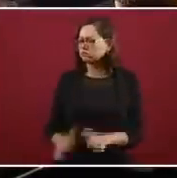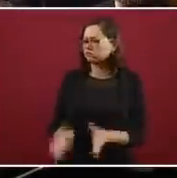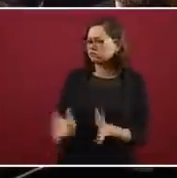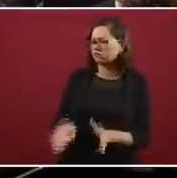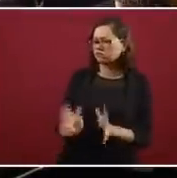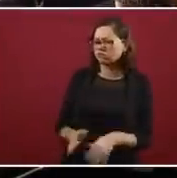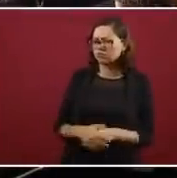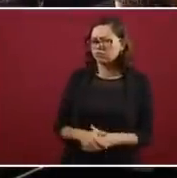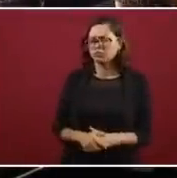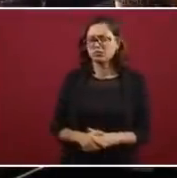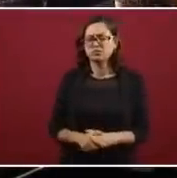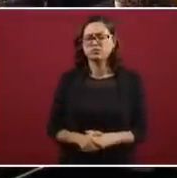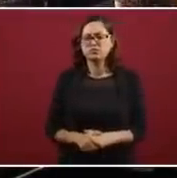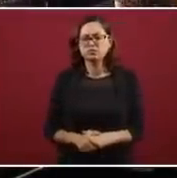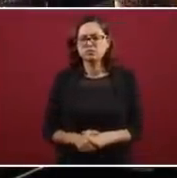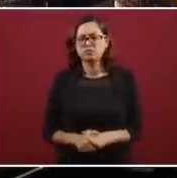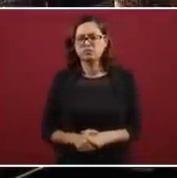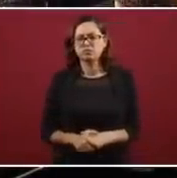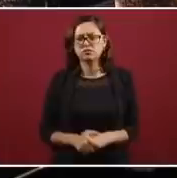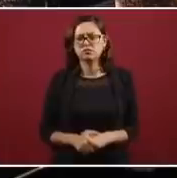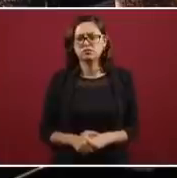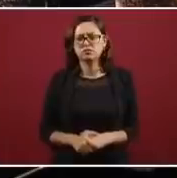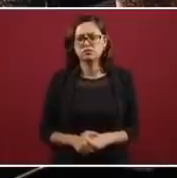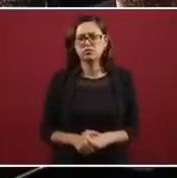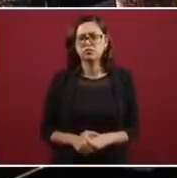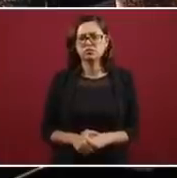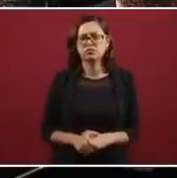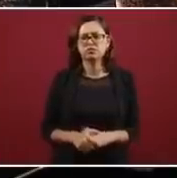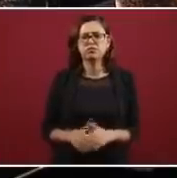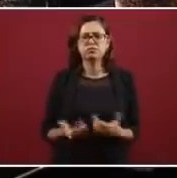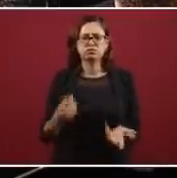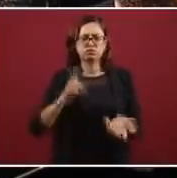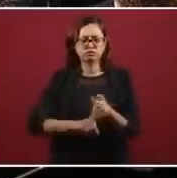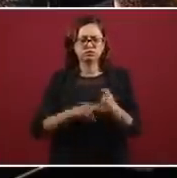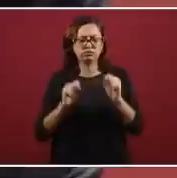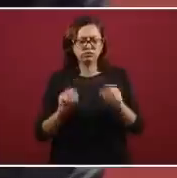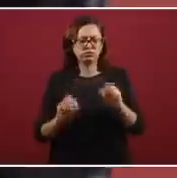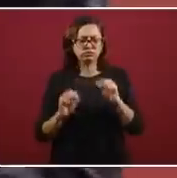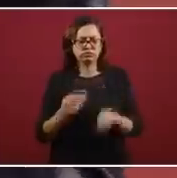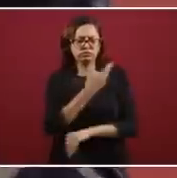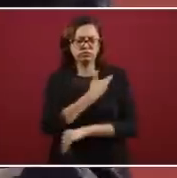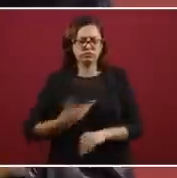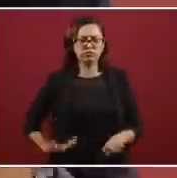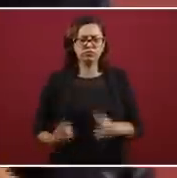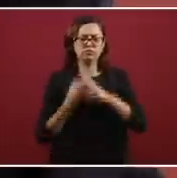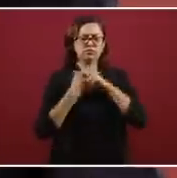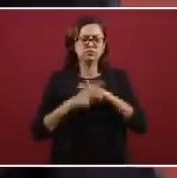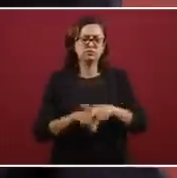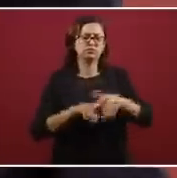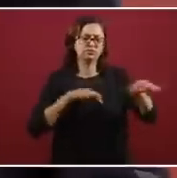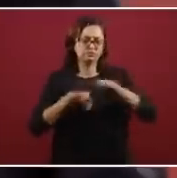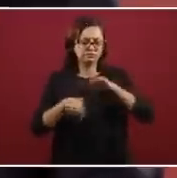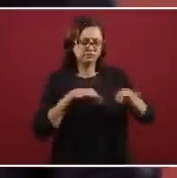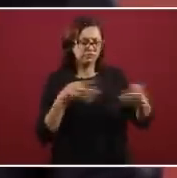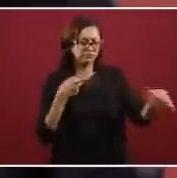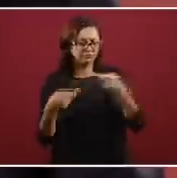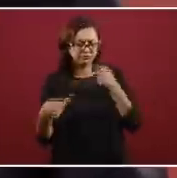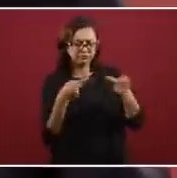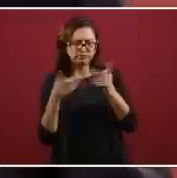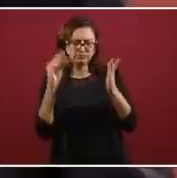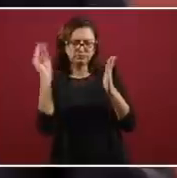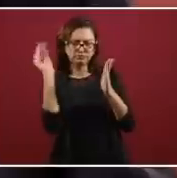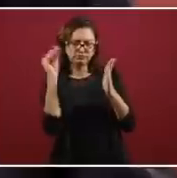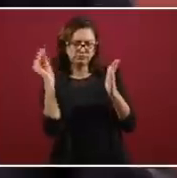Lo está trabajando la oficina de presidencia. Está elaborando un plan